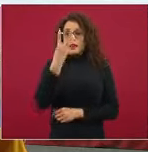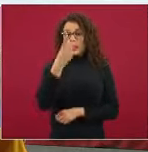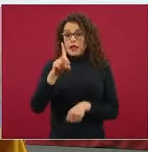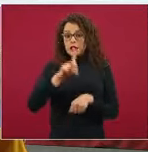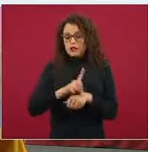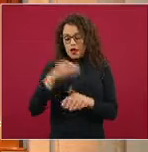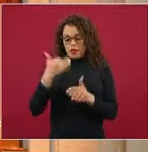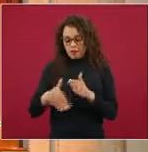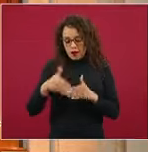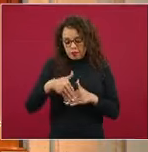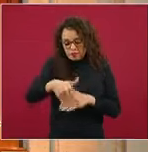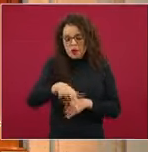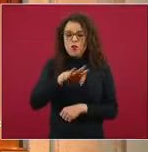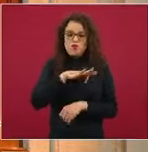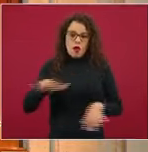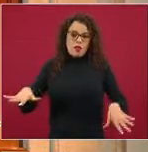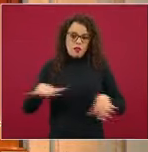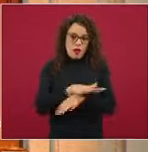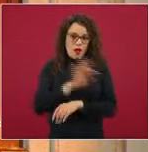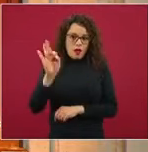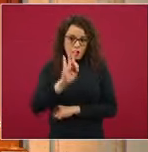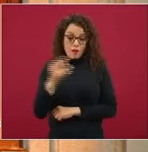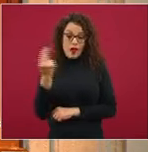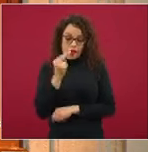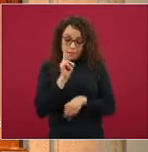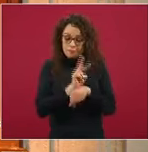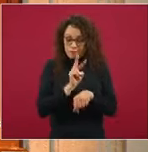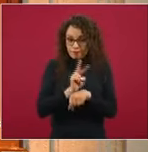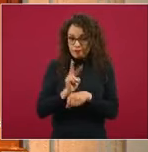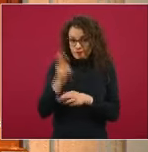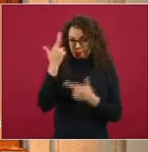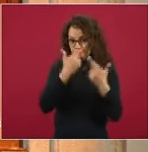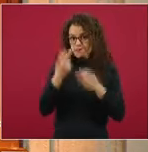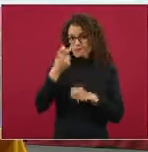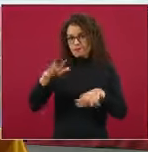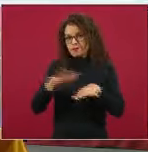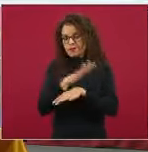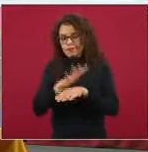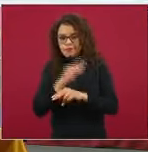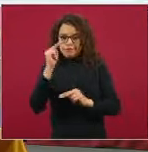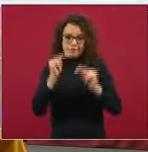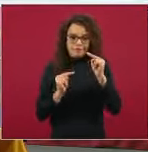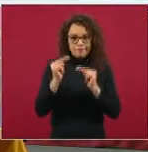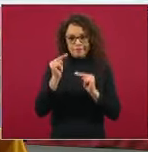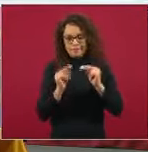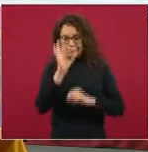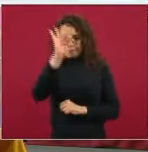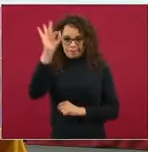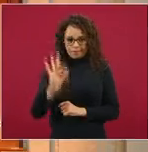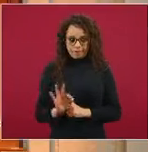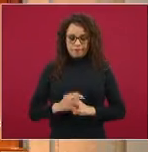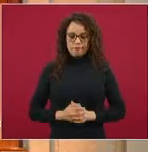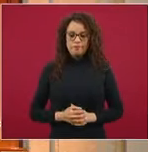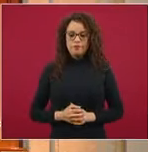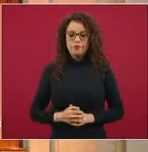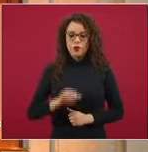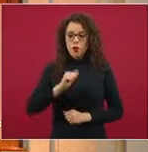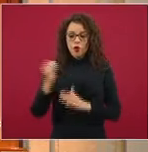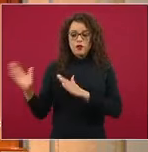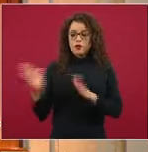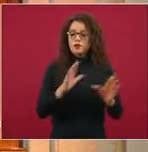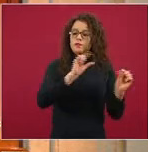cuales esto puede cambiar. Vamos a estar entonces atentos de esas variaciones. Veamos la siguiente diapositiva, donde están los